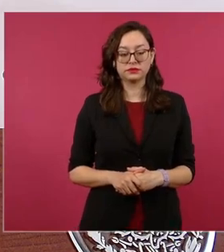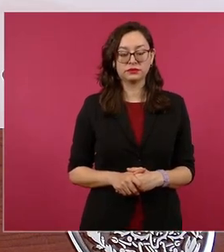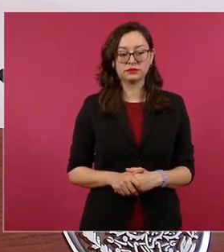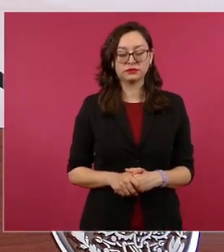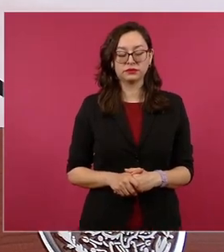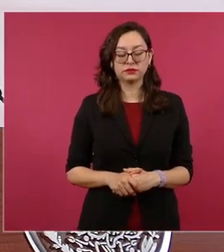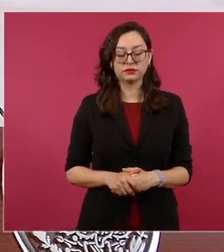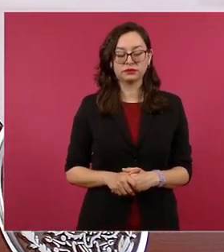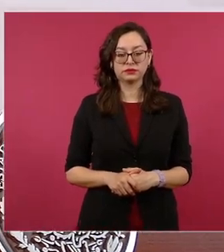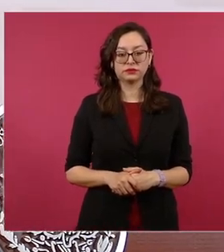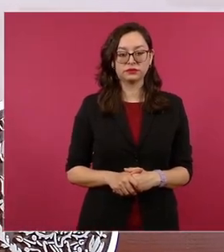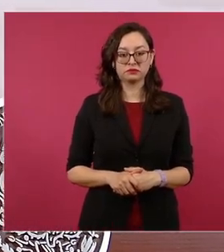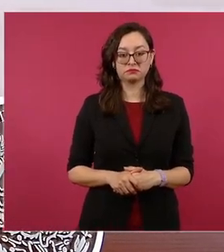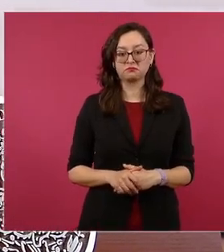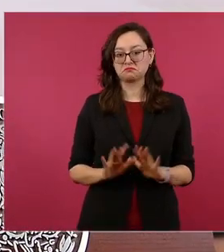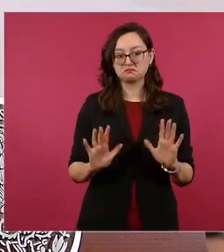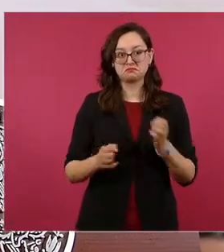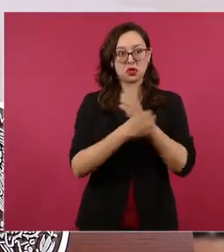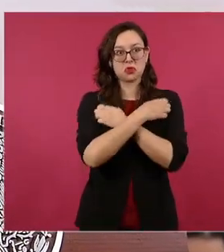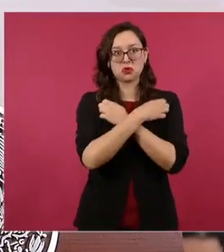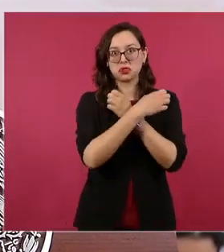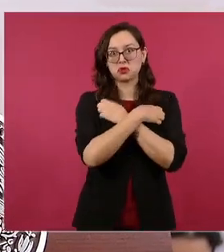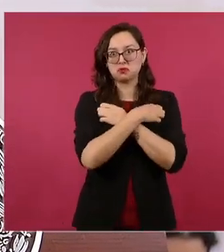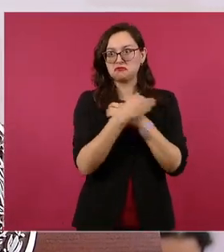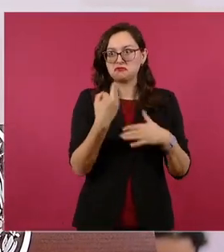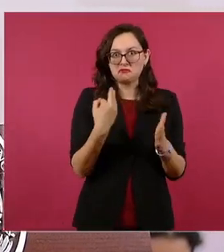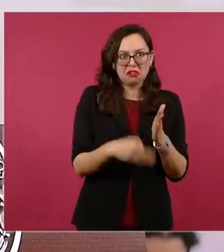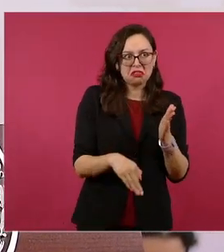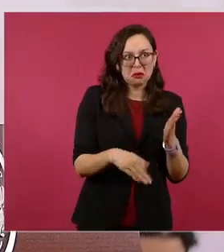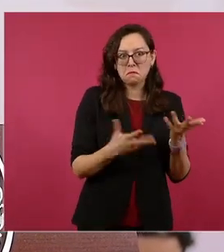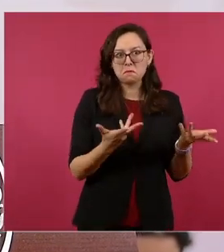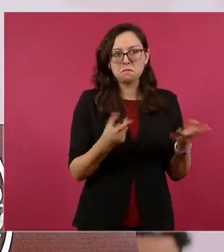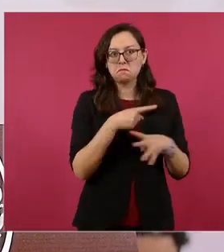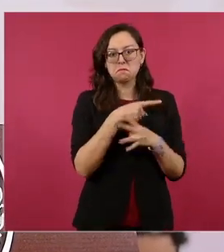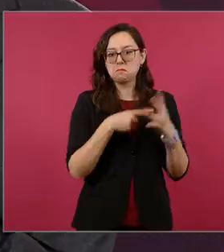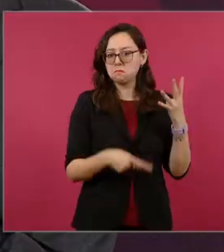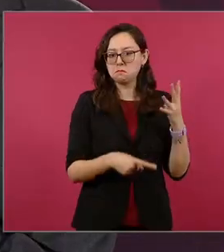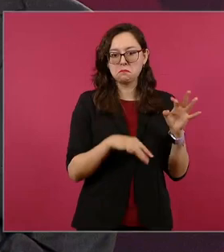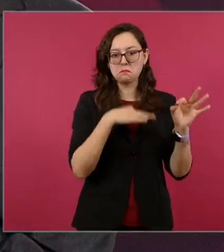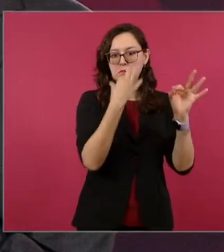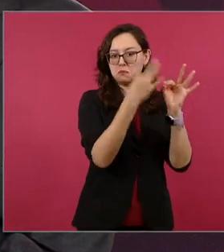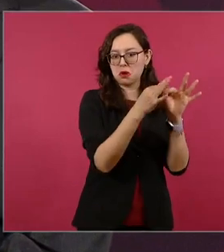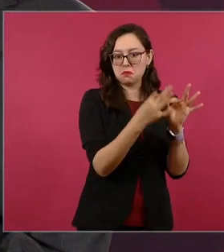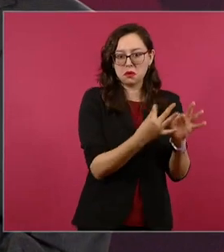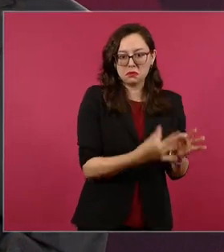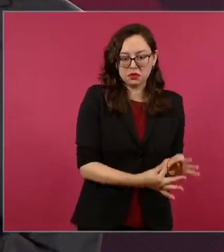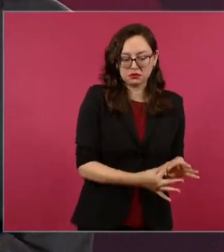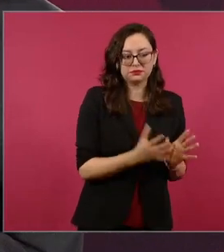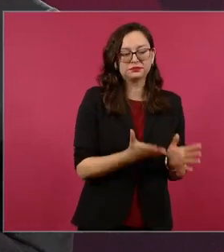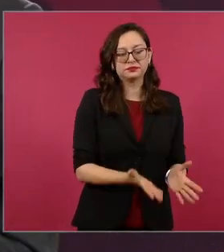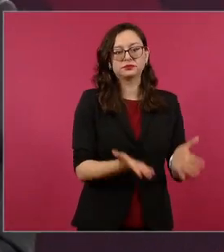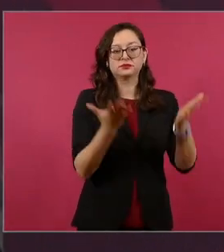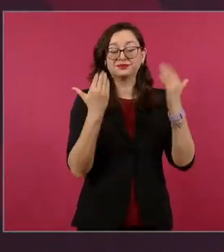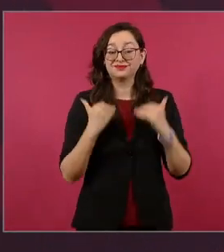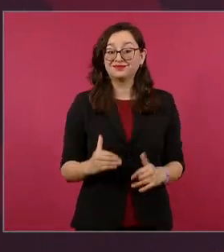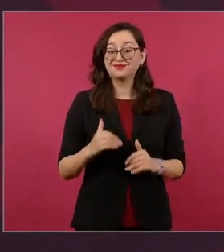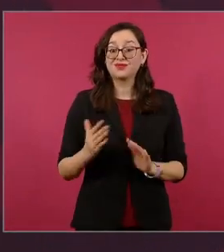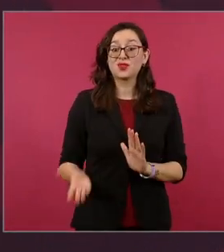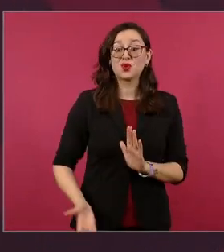Entonces, en educación ya, en el caso de obras de infraestructura,